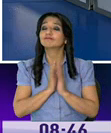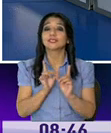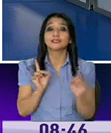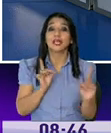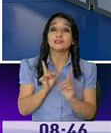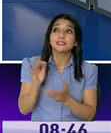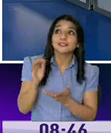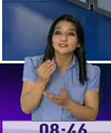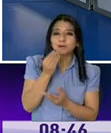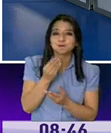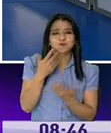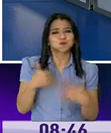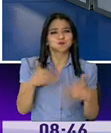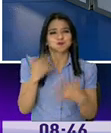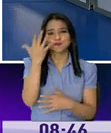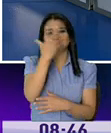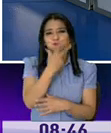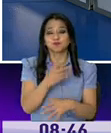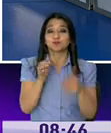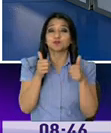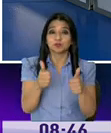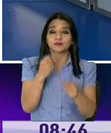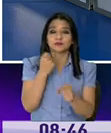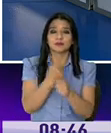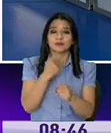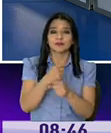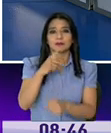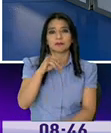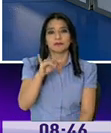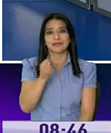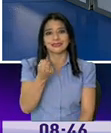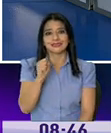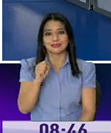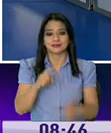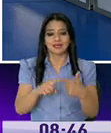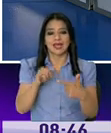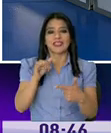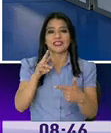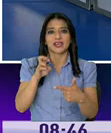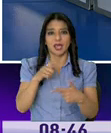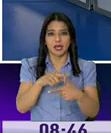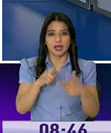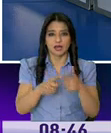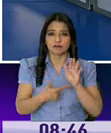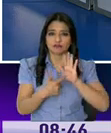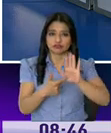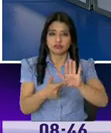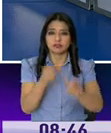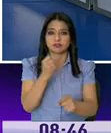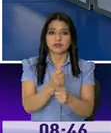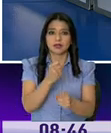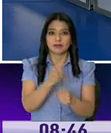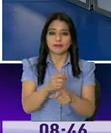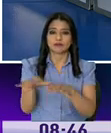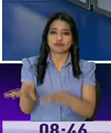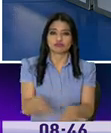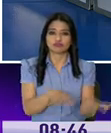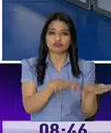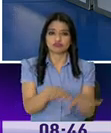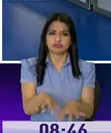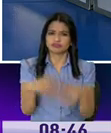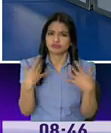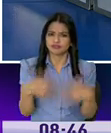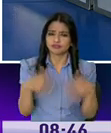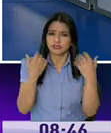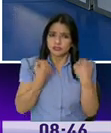distancias. Destacable también el trabajo que ha hecho Priscila y Adriana, porque ellas evidencian este trabajo que se ha hecho de manera coordinada. Es un